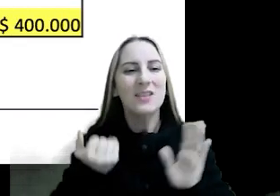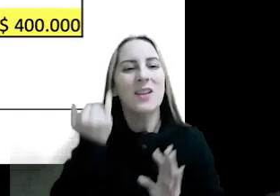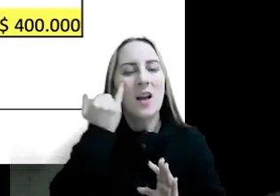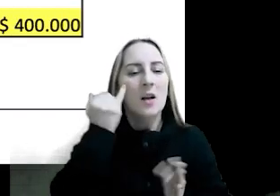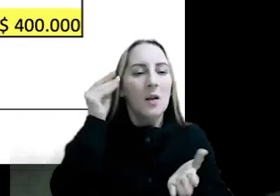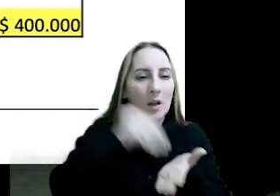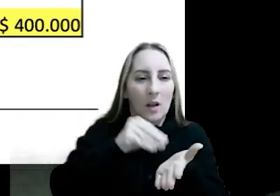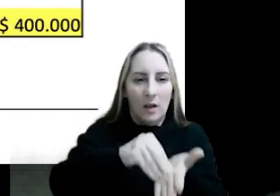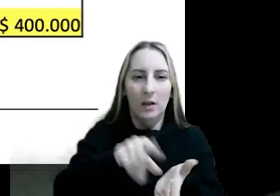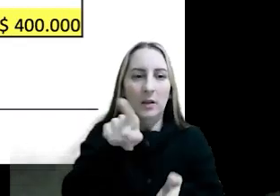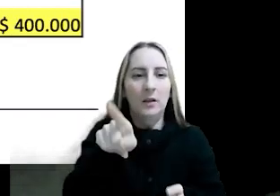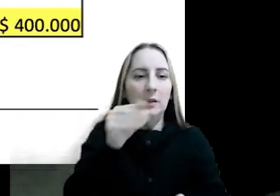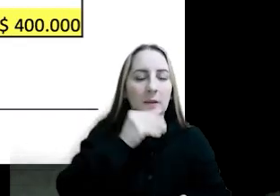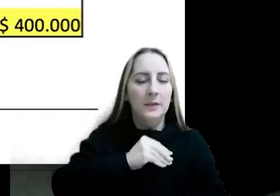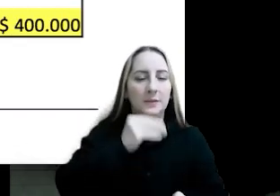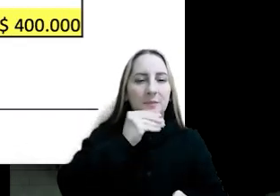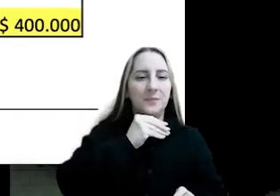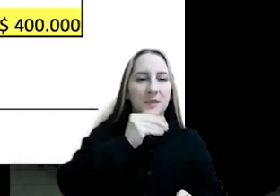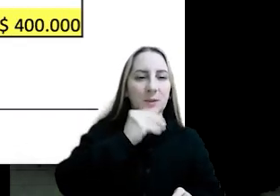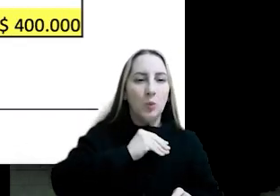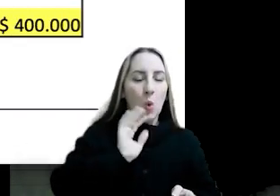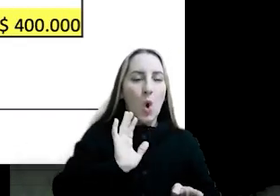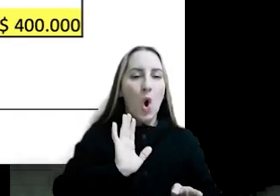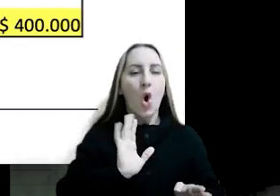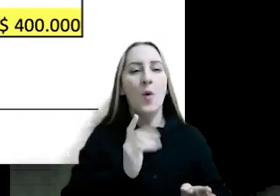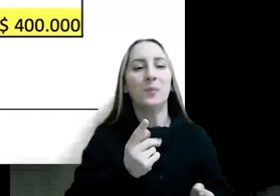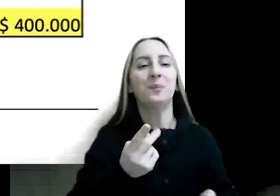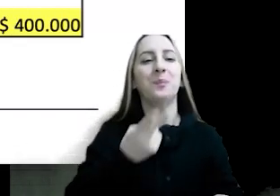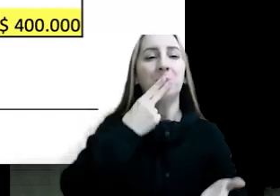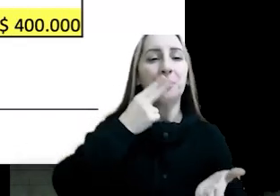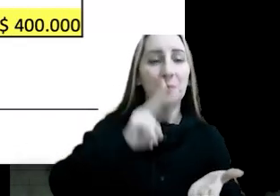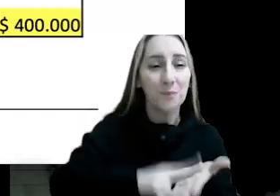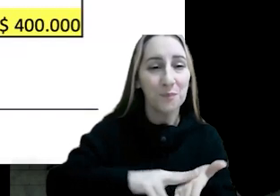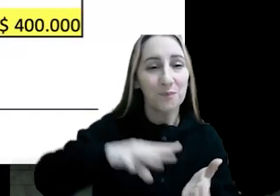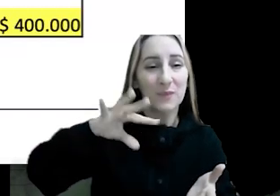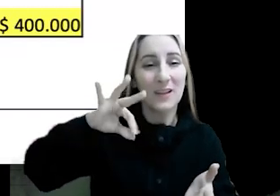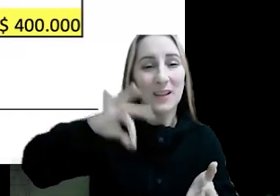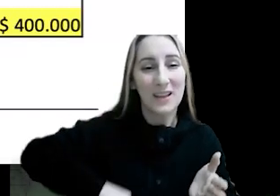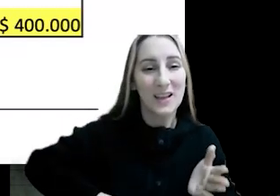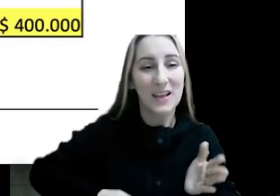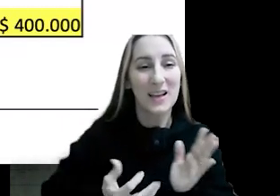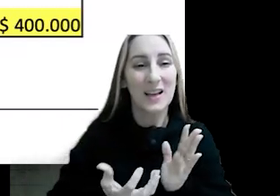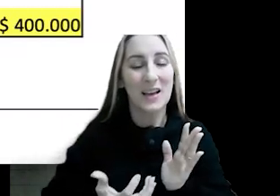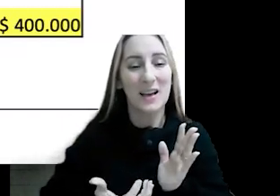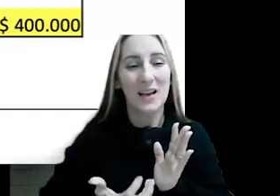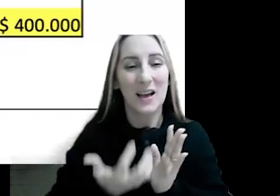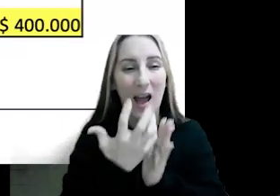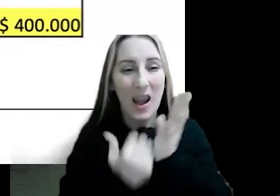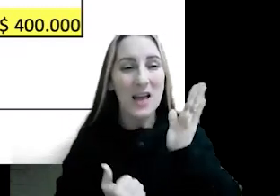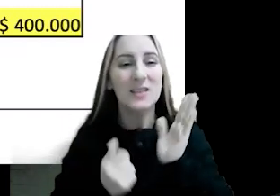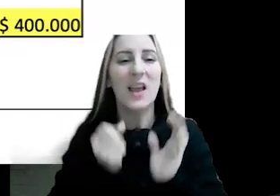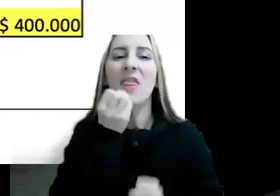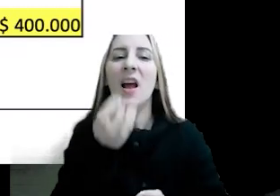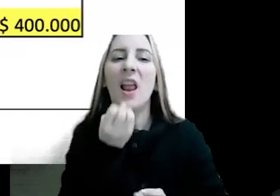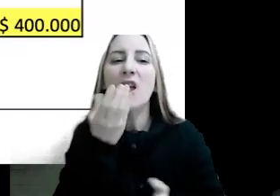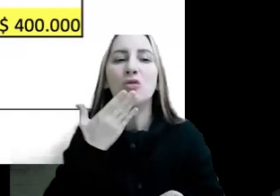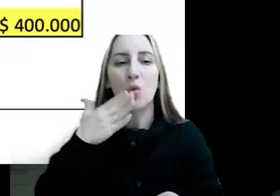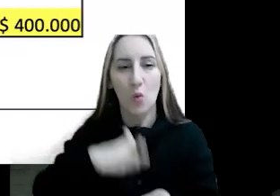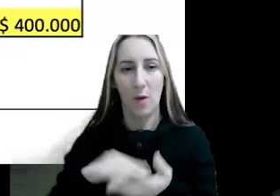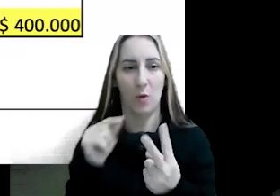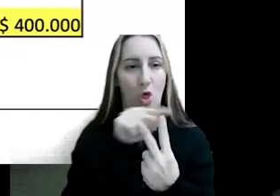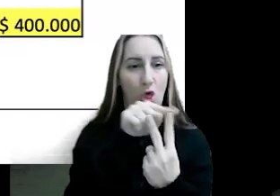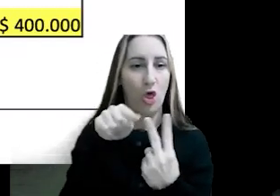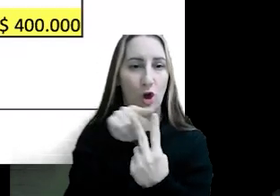simuló tanto ganancias como la declaración jurada de bienes personales, a través de dos elementos, o